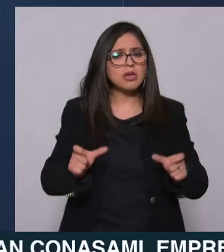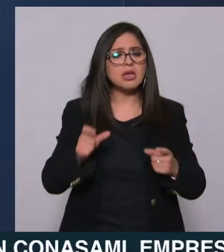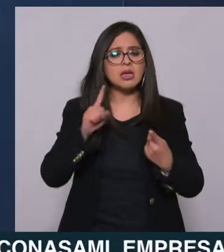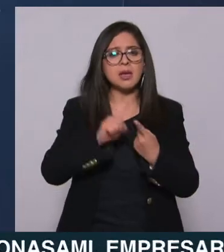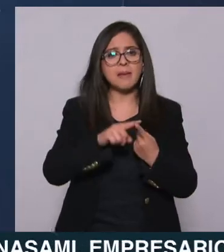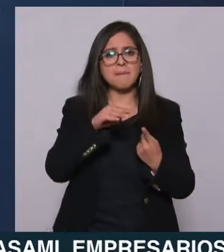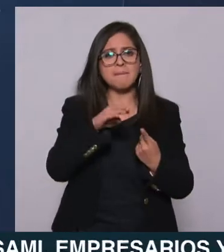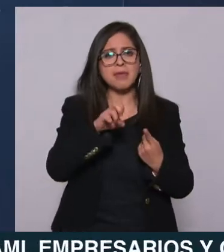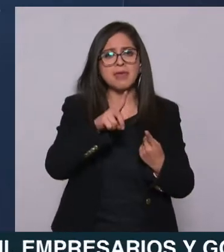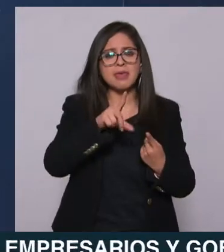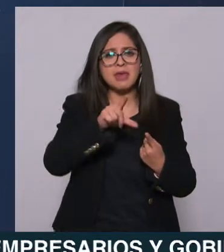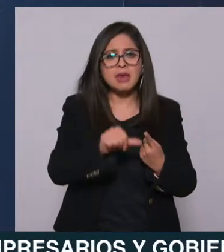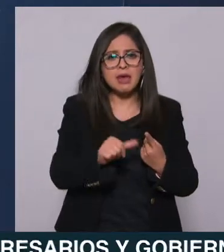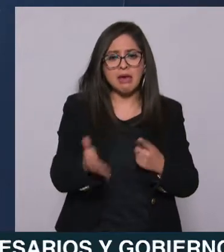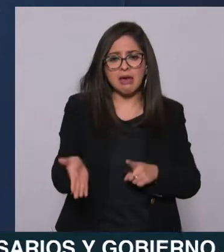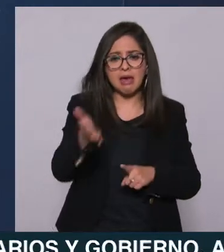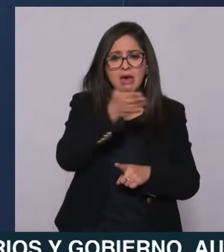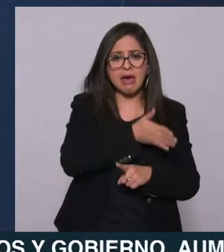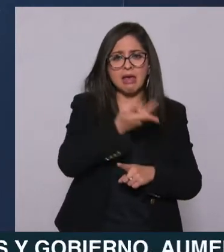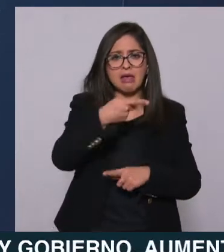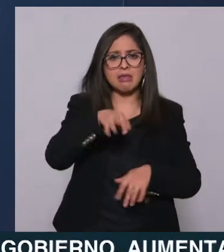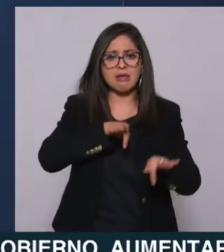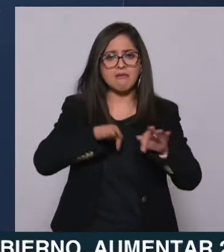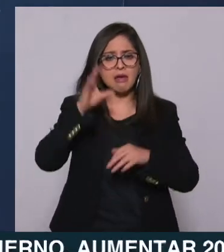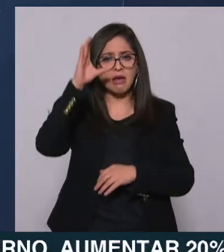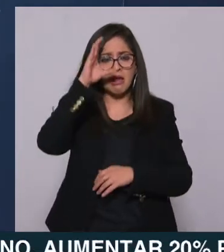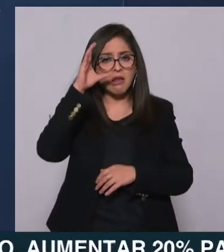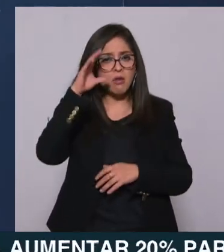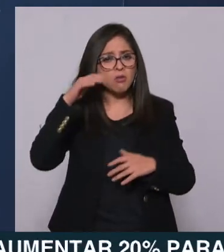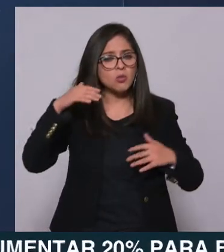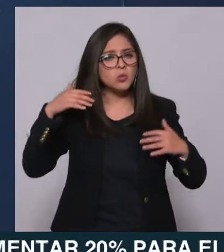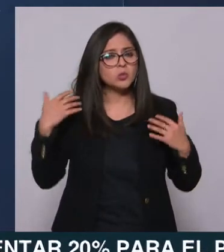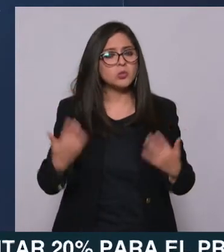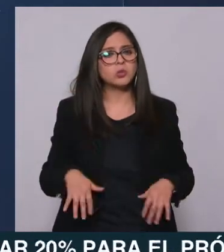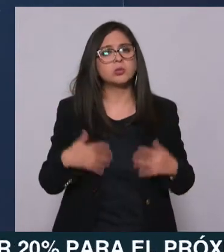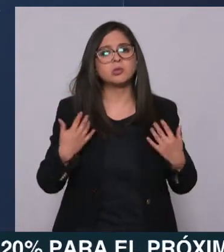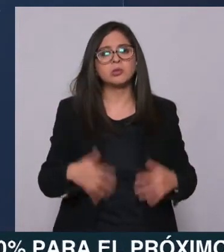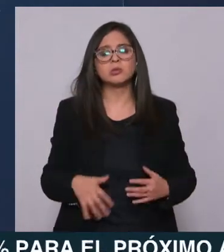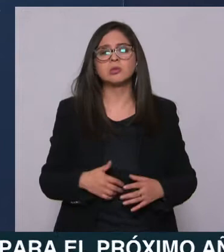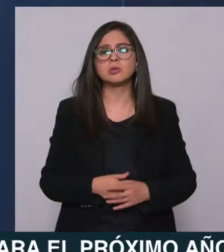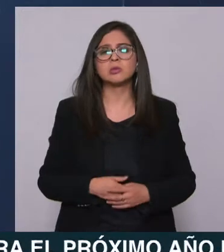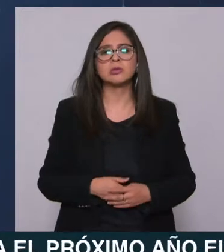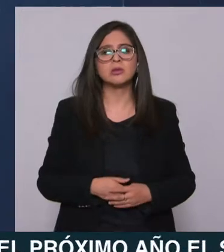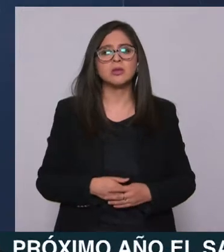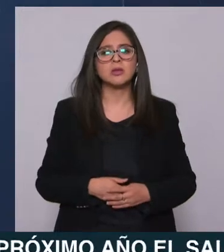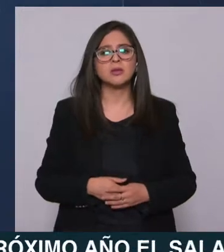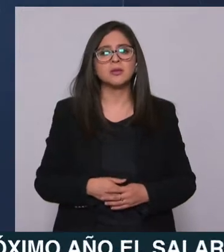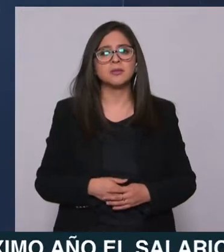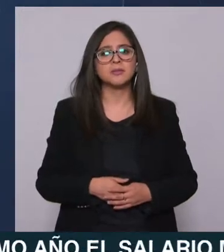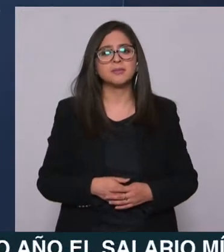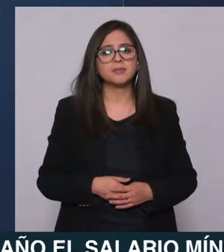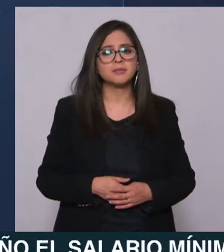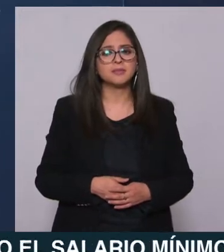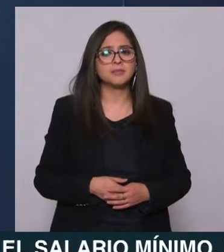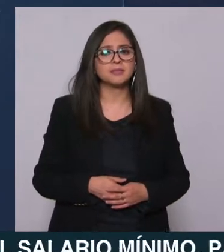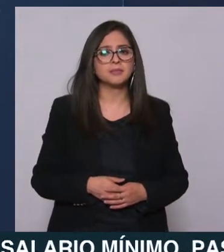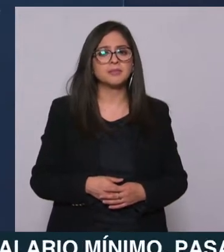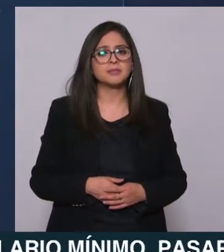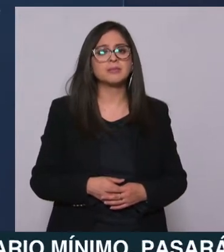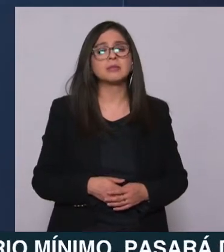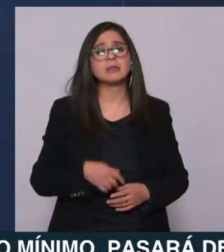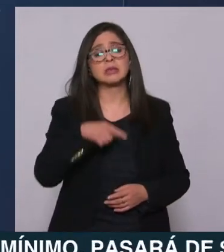Mora, en la época de Calderón, ha sido aprendido, como ustedes saben,